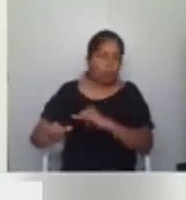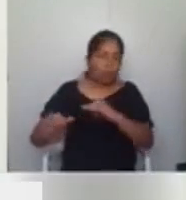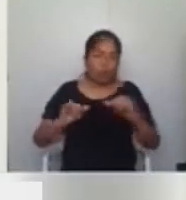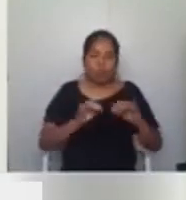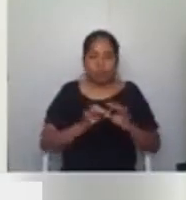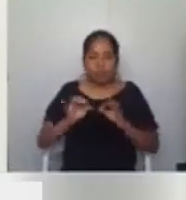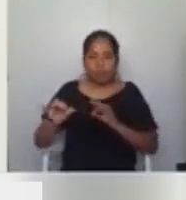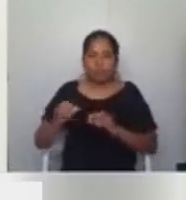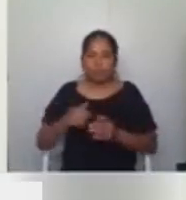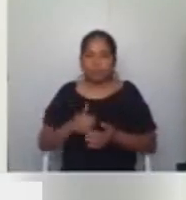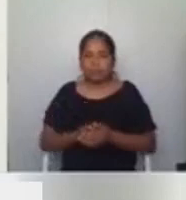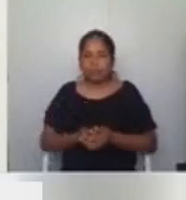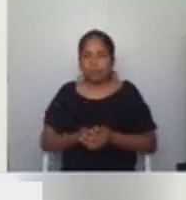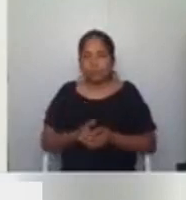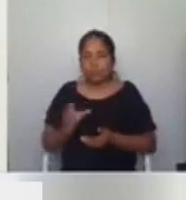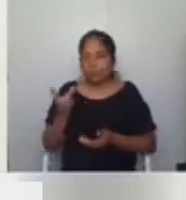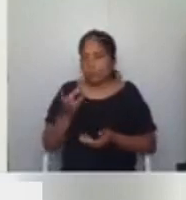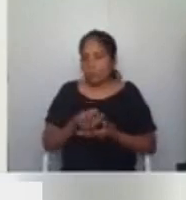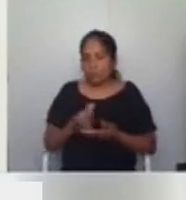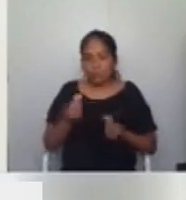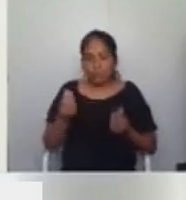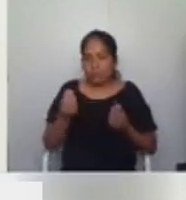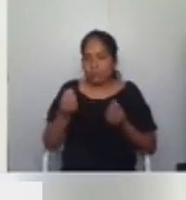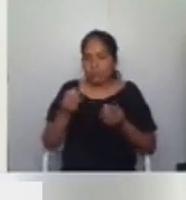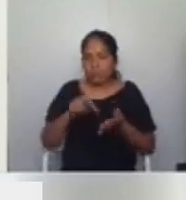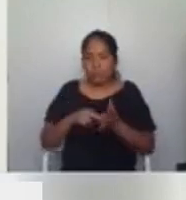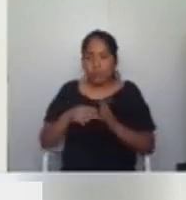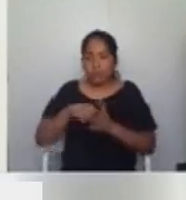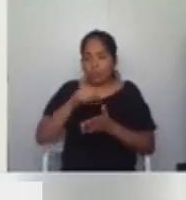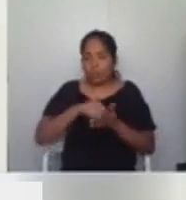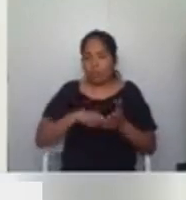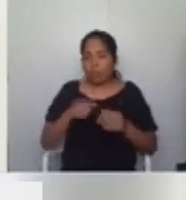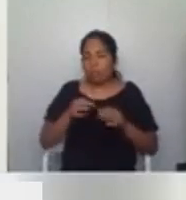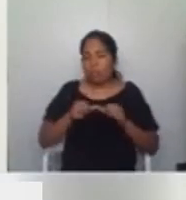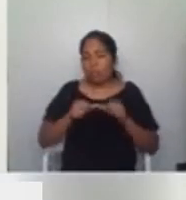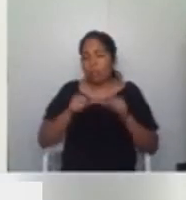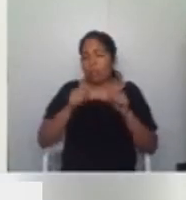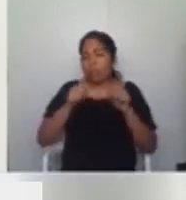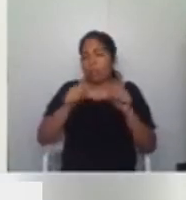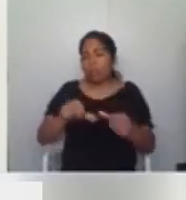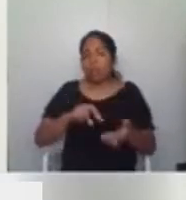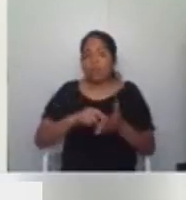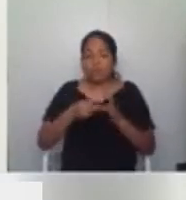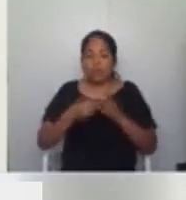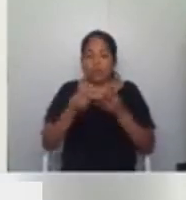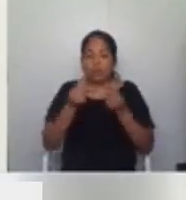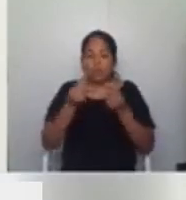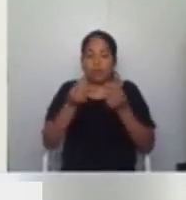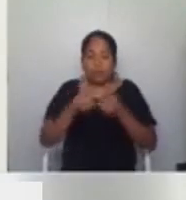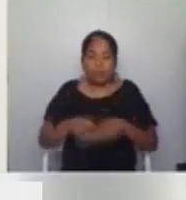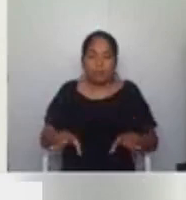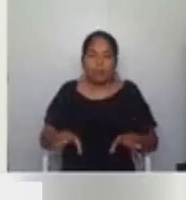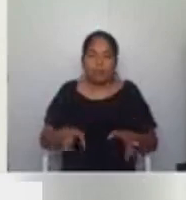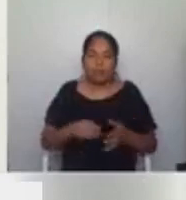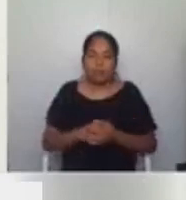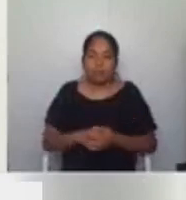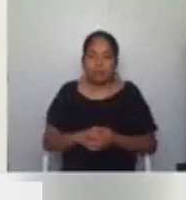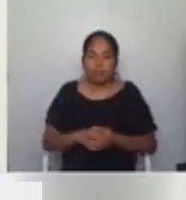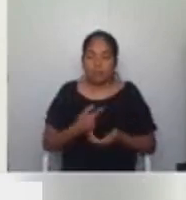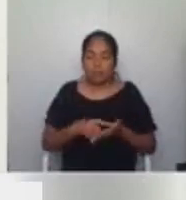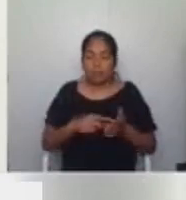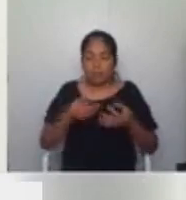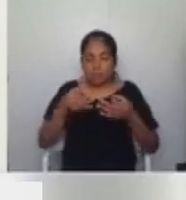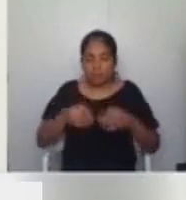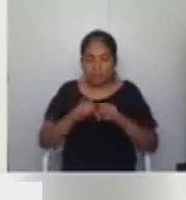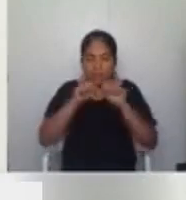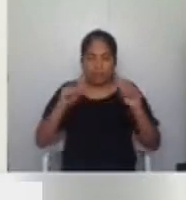dinero al tacho, ¿eh? Es tirar dinero irresponsablemente por todas las regiones del Perú, que es un pésimo sistema, pero es lo real que tenemos, pues. Pero